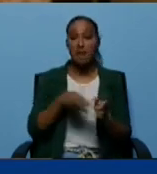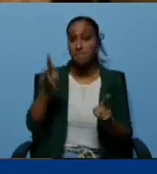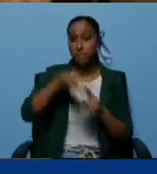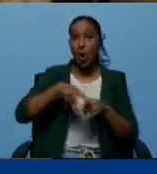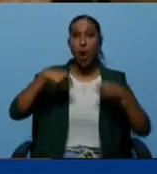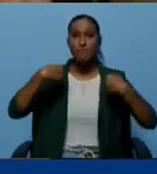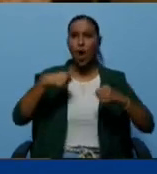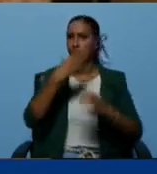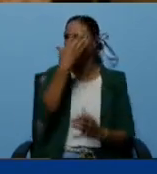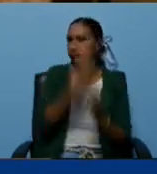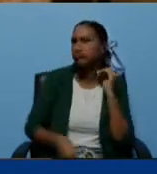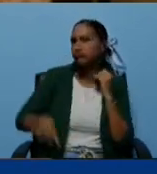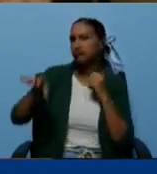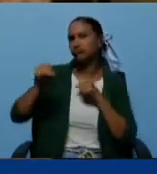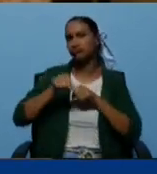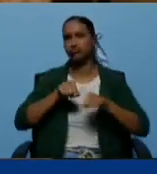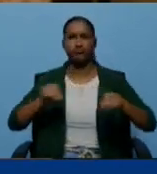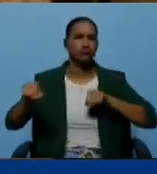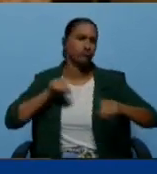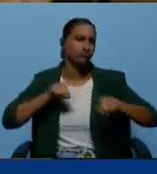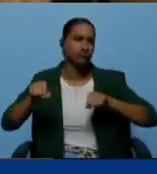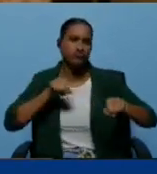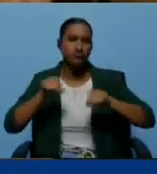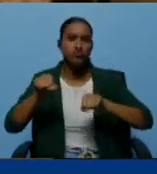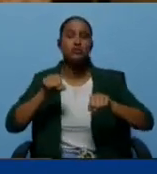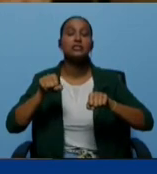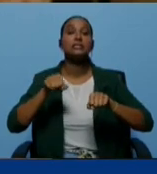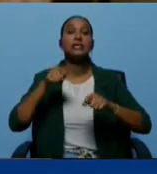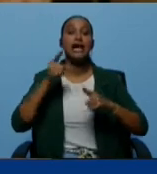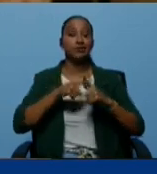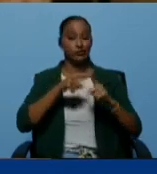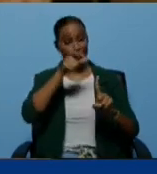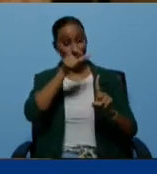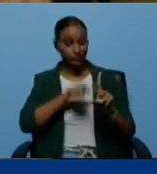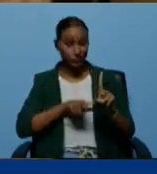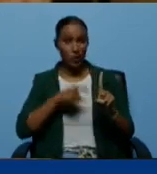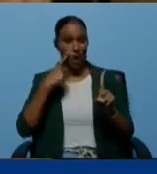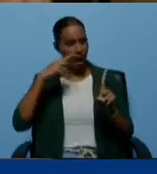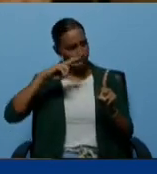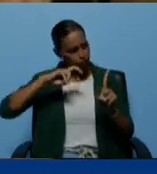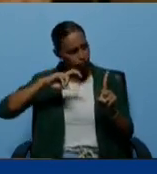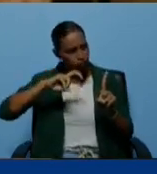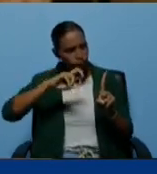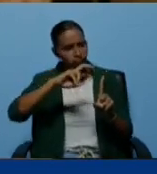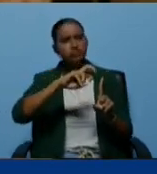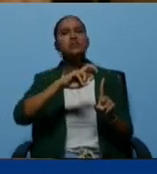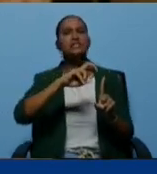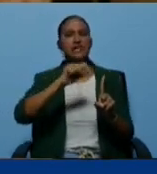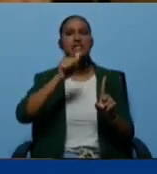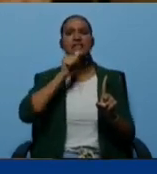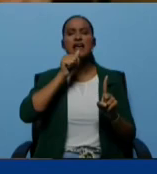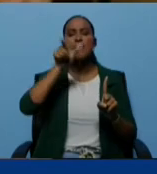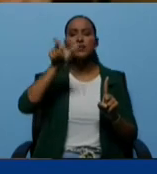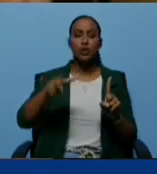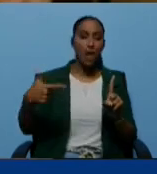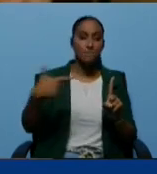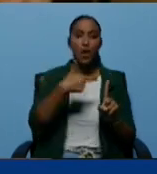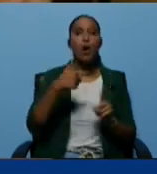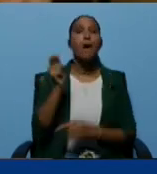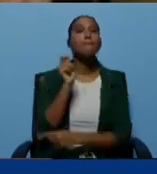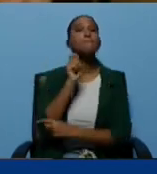otros 2 hombres. La investigación determinó que estos 3 sujetos actuaron por órdenes y bajo pago de